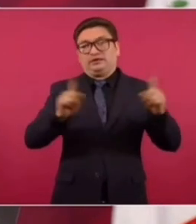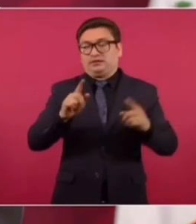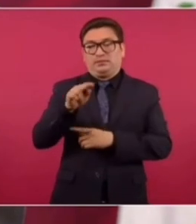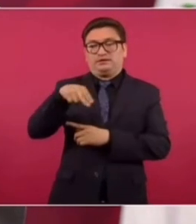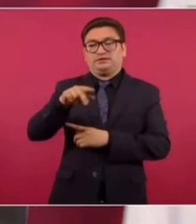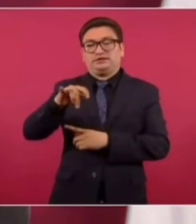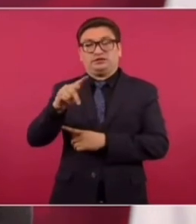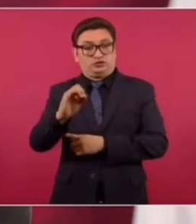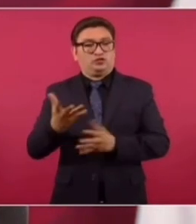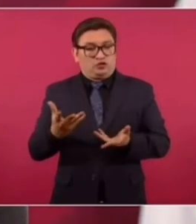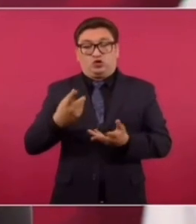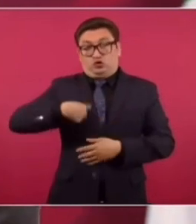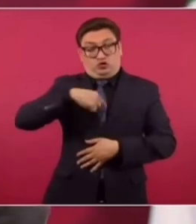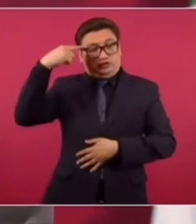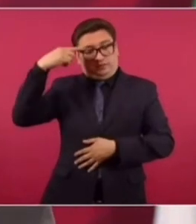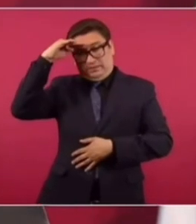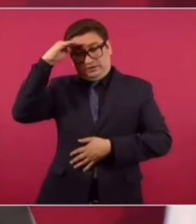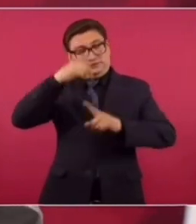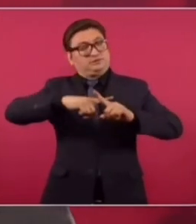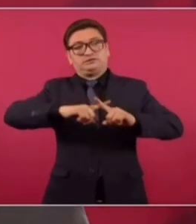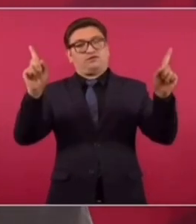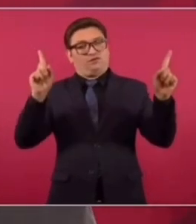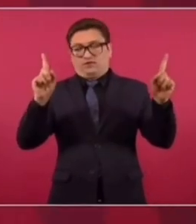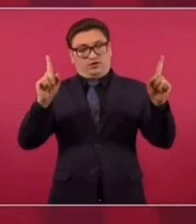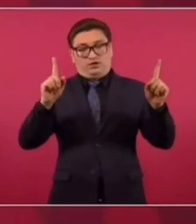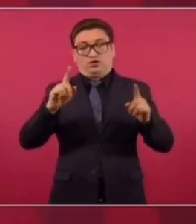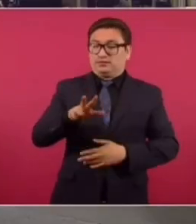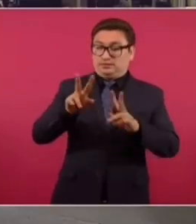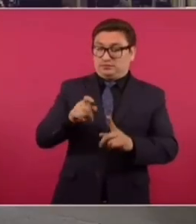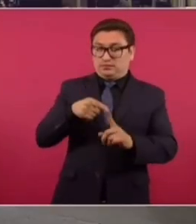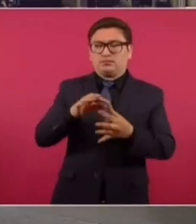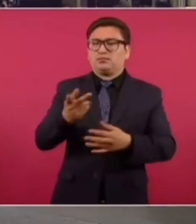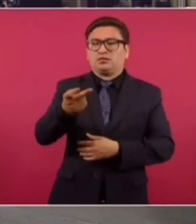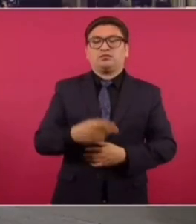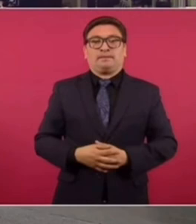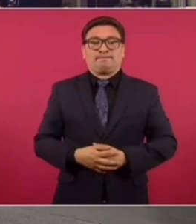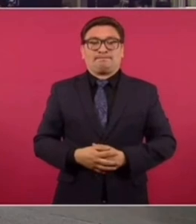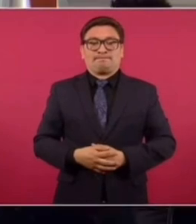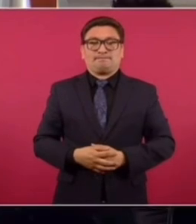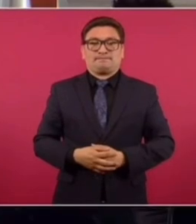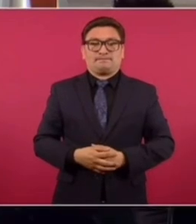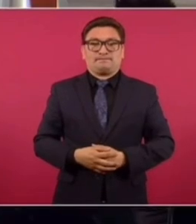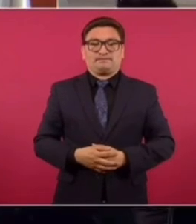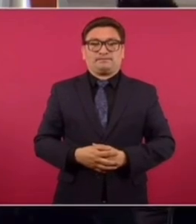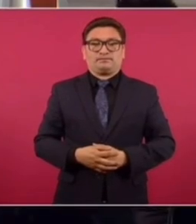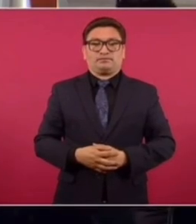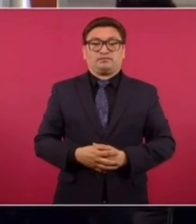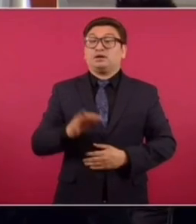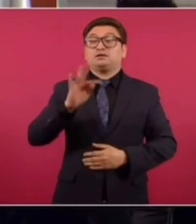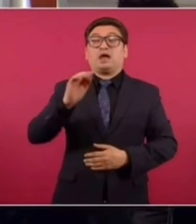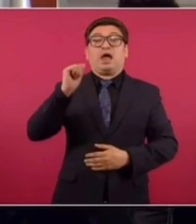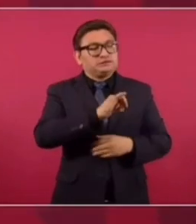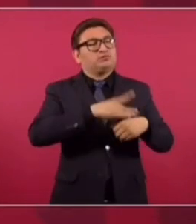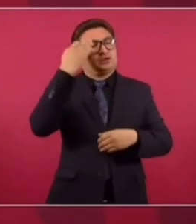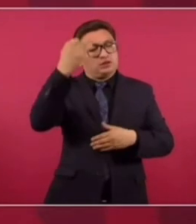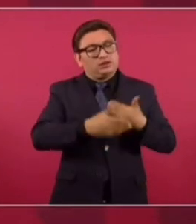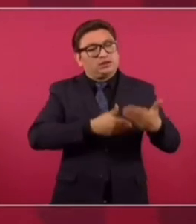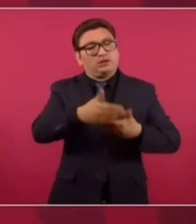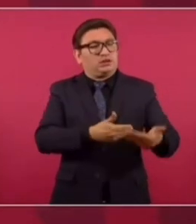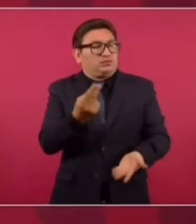la peña nieto pensamos distinto del que junco no podría estar fallando